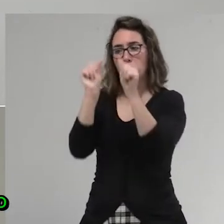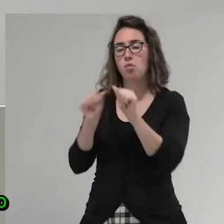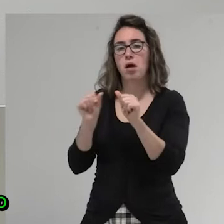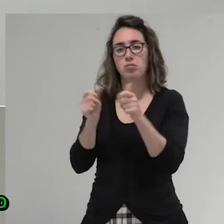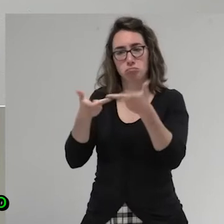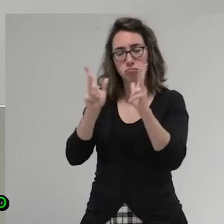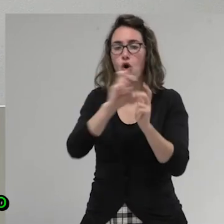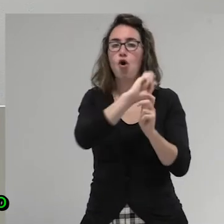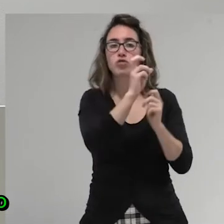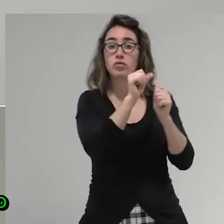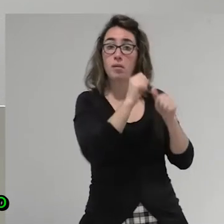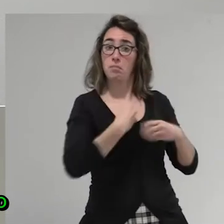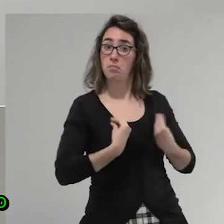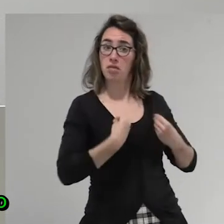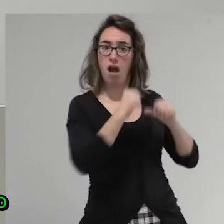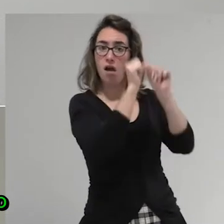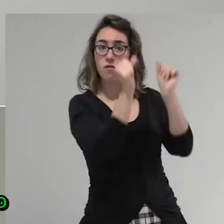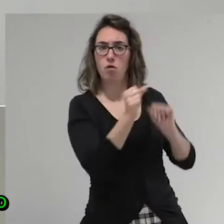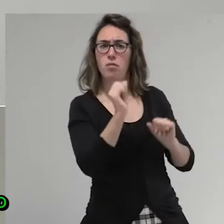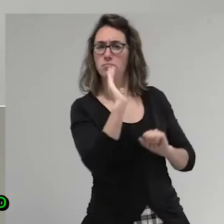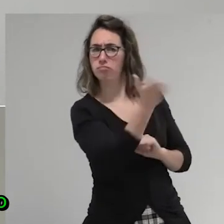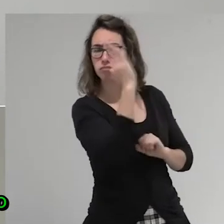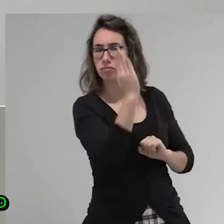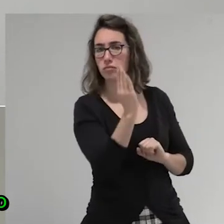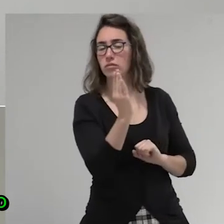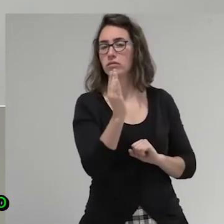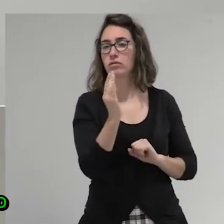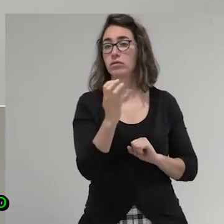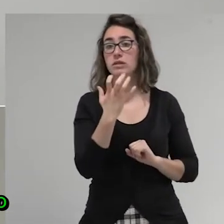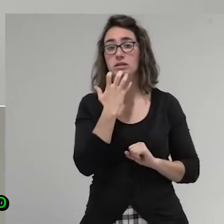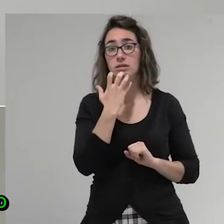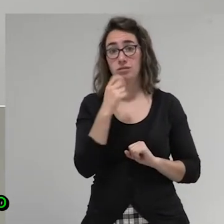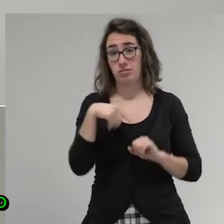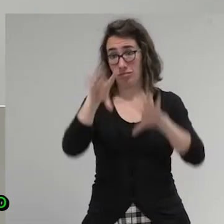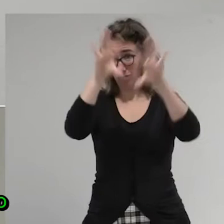pero si no entramos a comprender que eso está